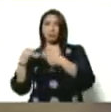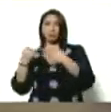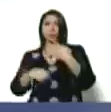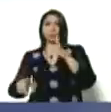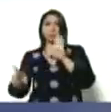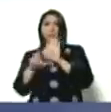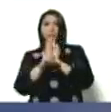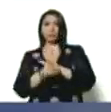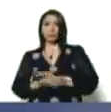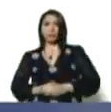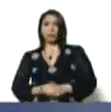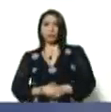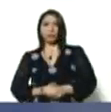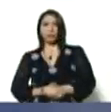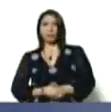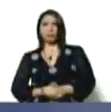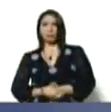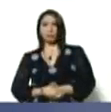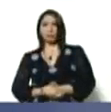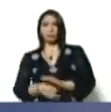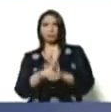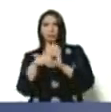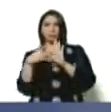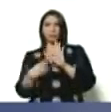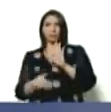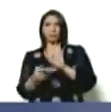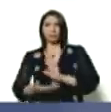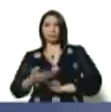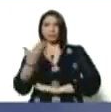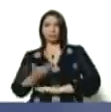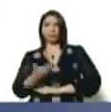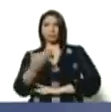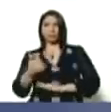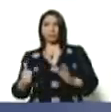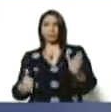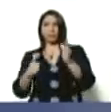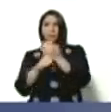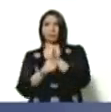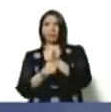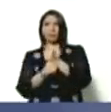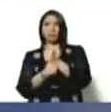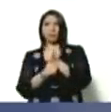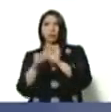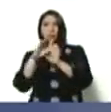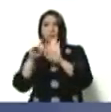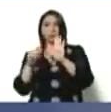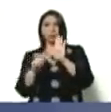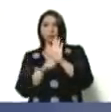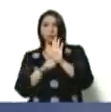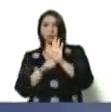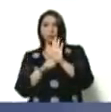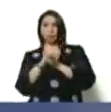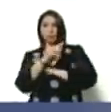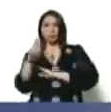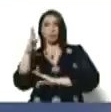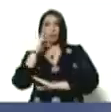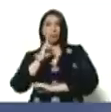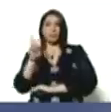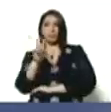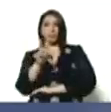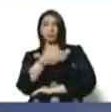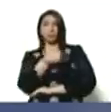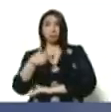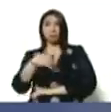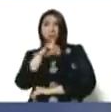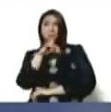los derechos fundamentales contenidos en la Constitución de la República Bolivariana de Venezuela. Queremos informar a